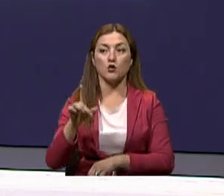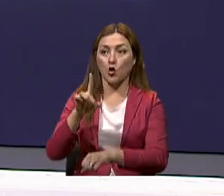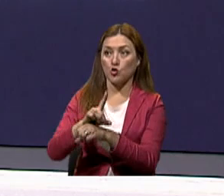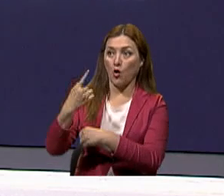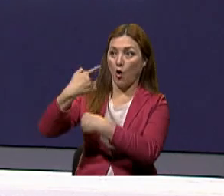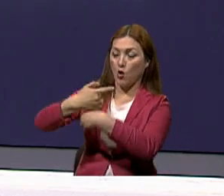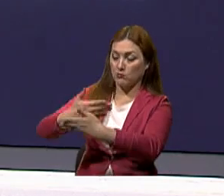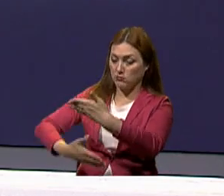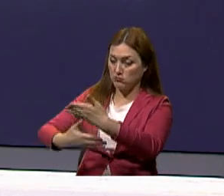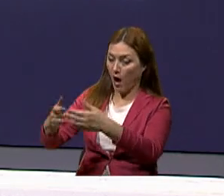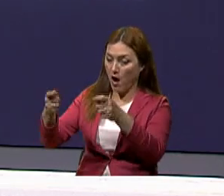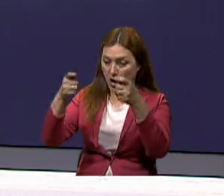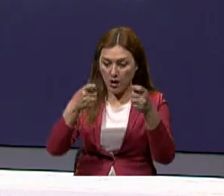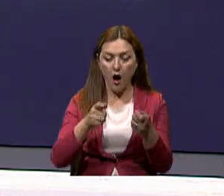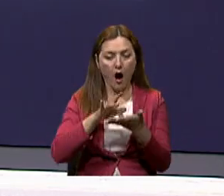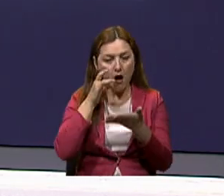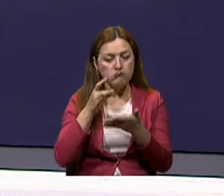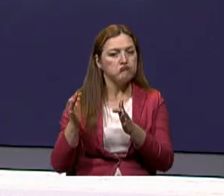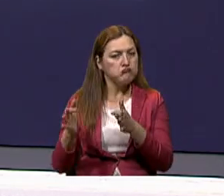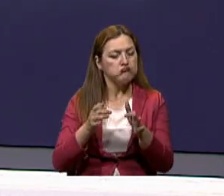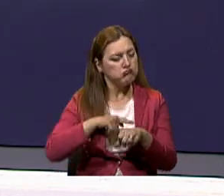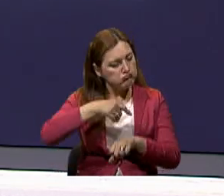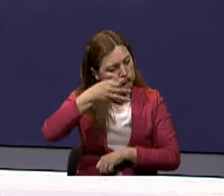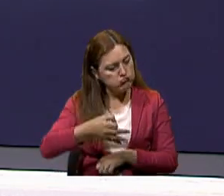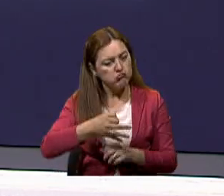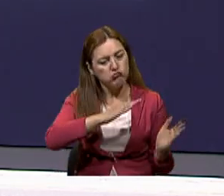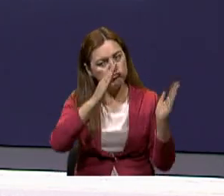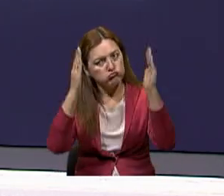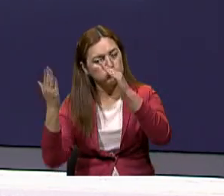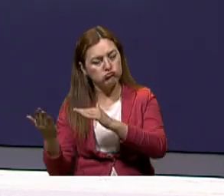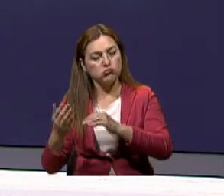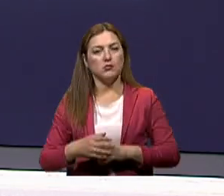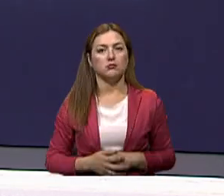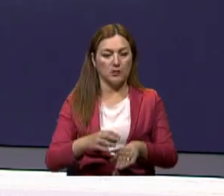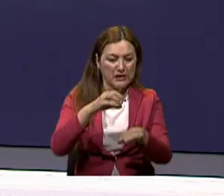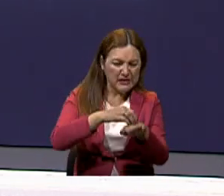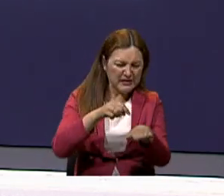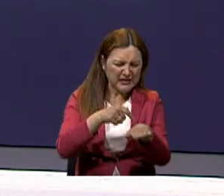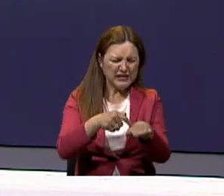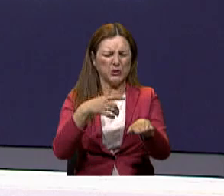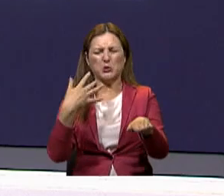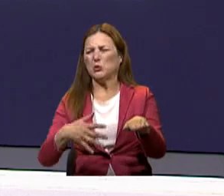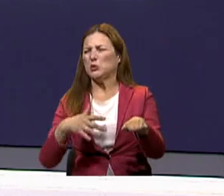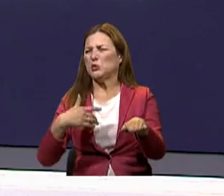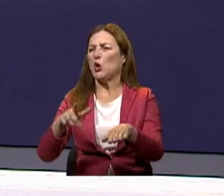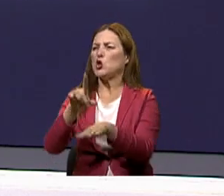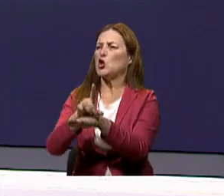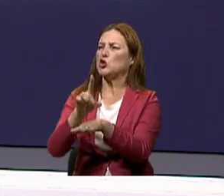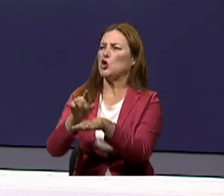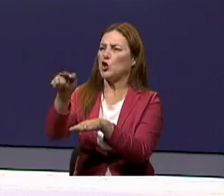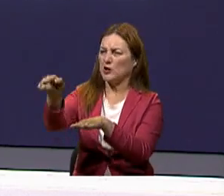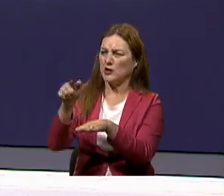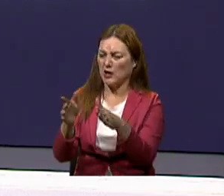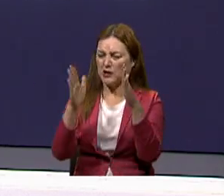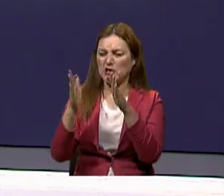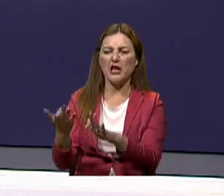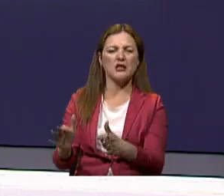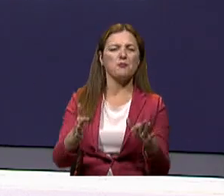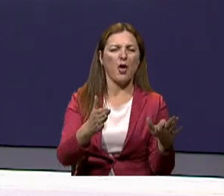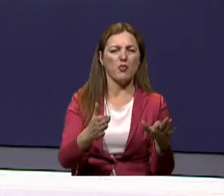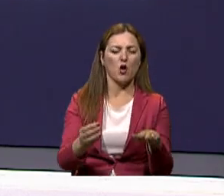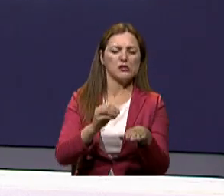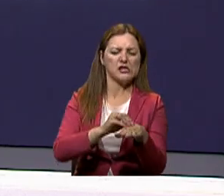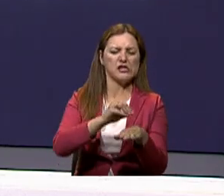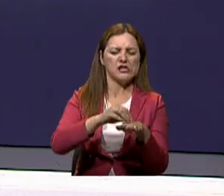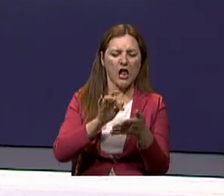casos graves pueden progresar a lesiones deberán ser tratadas por el especialista, que en algunos casos terminan en cirugía. Más allá de lo